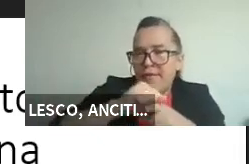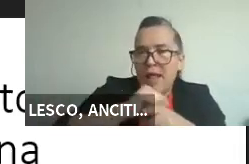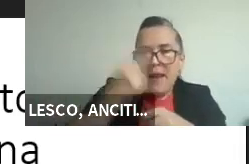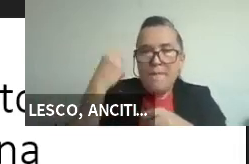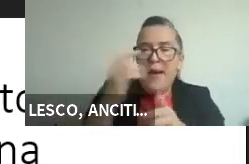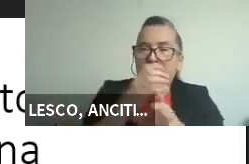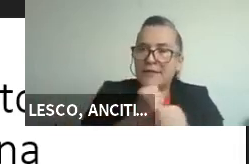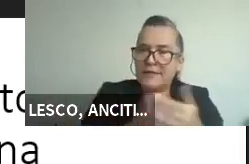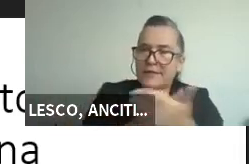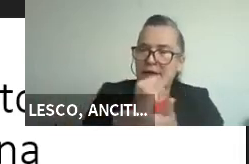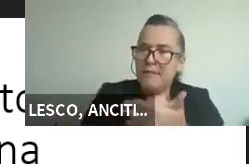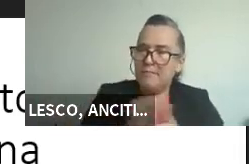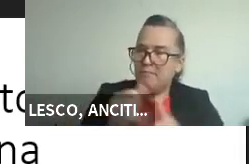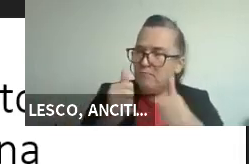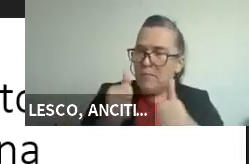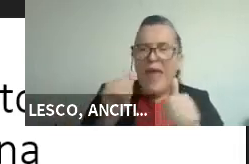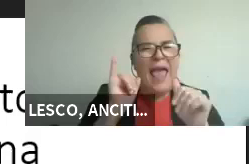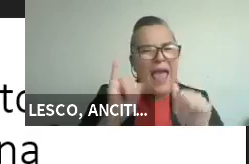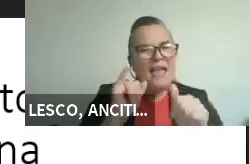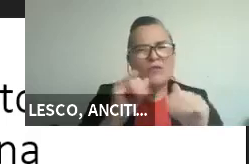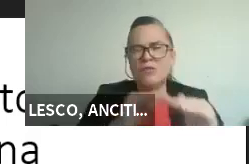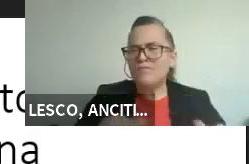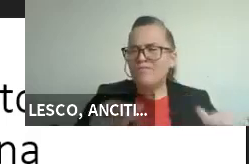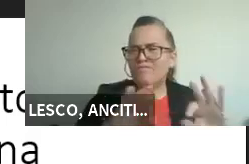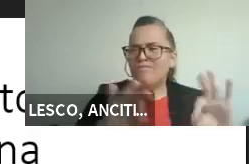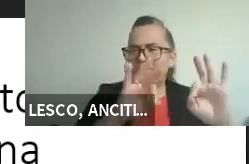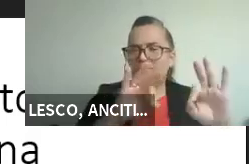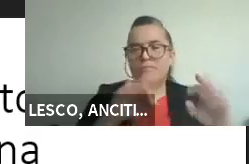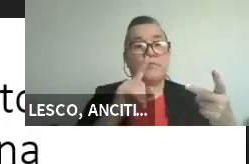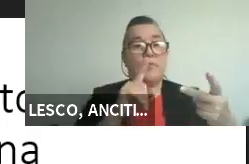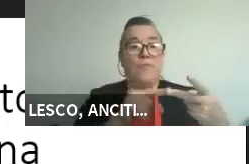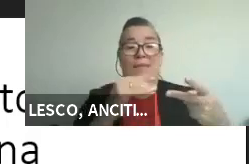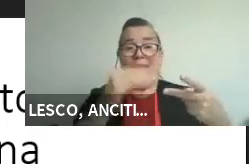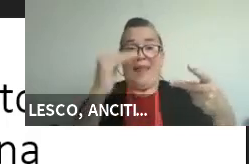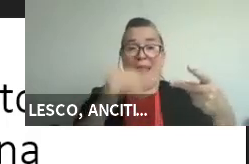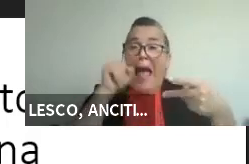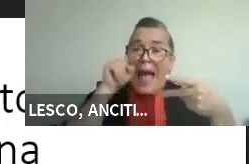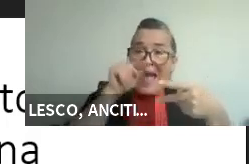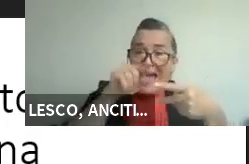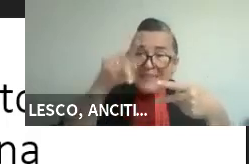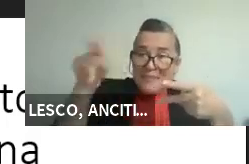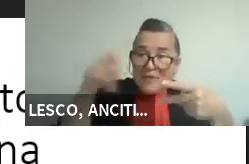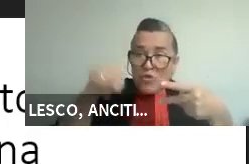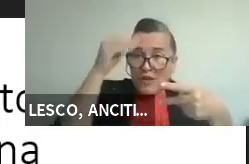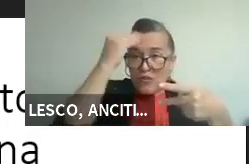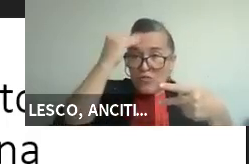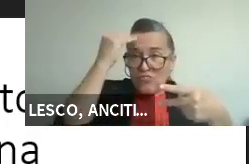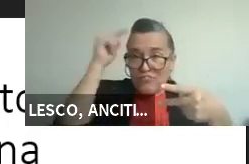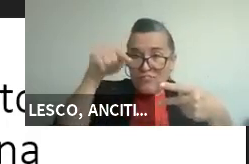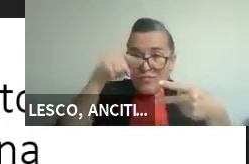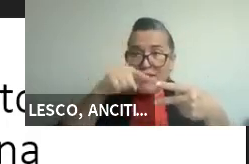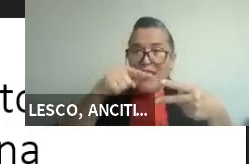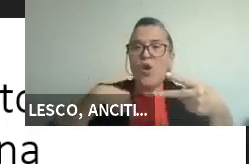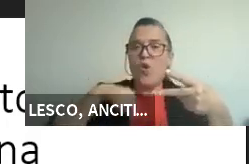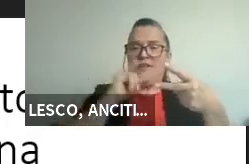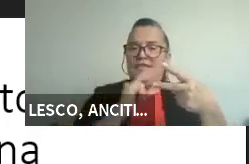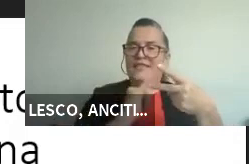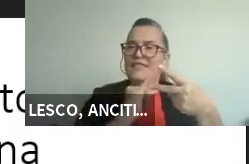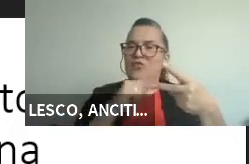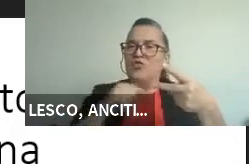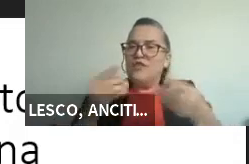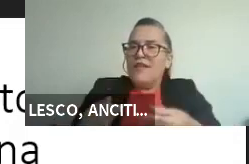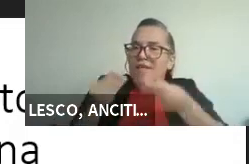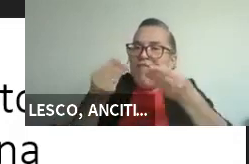investigación esto es fundamental y luego a estas personas con esa formación nuestras instituciones deben darle condiciones